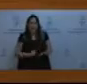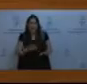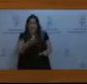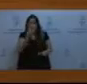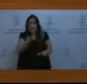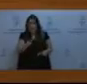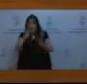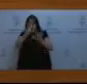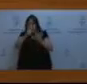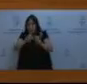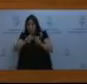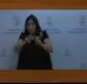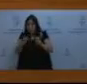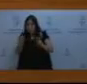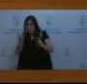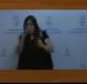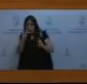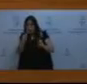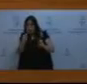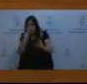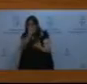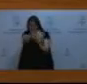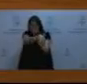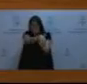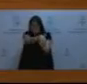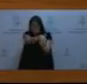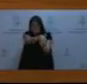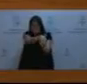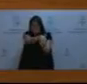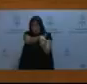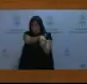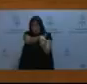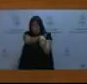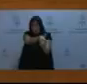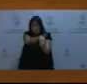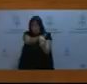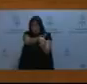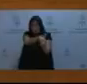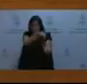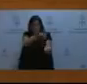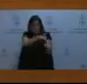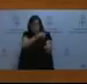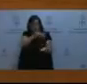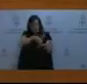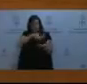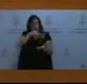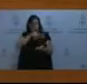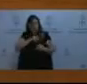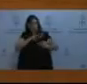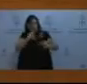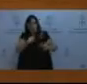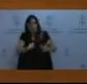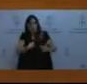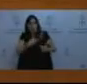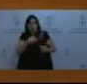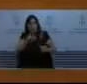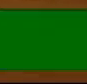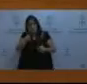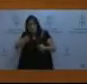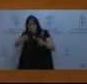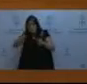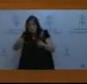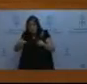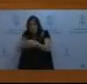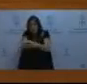investigador más del equipo original al Chao San Martín desde la última vez que usted vino a esta Cámara a acudir de este tema? ¿Ha entrado?